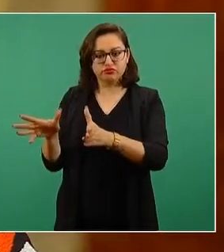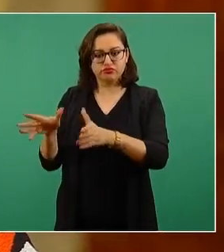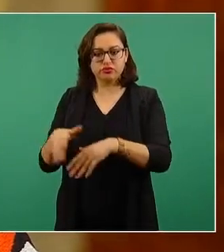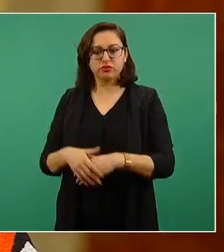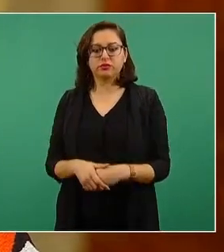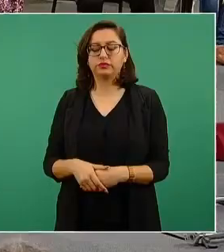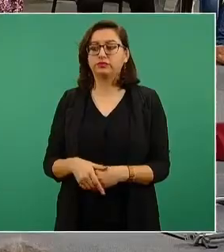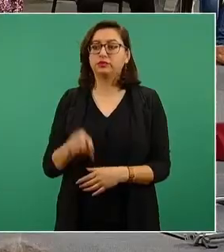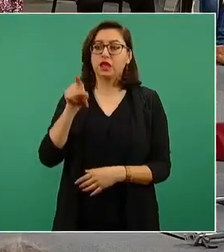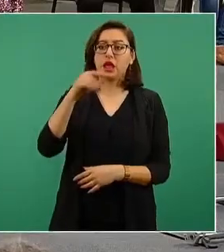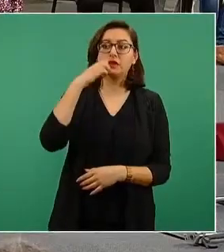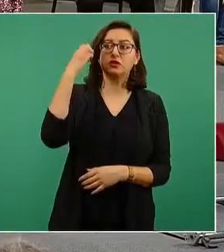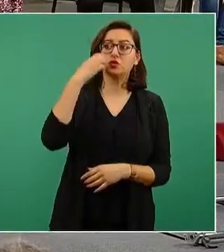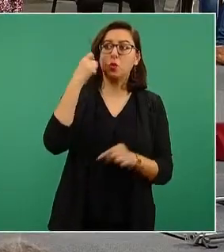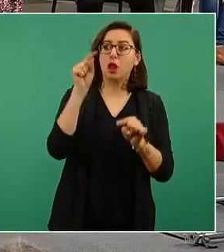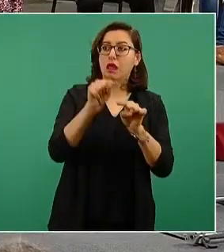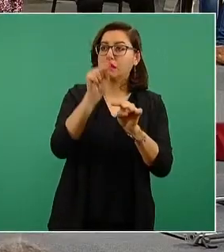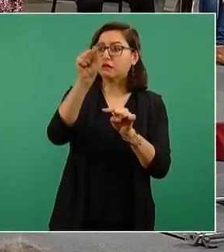sus escuelas,